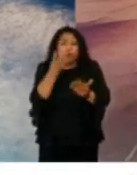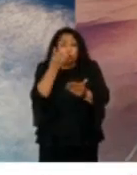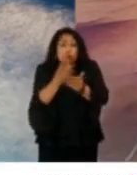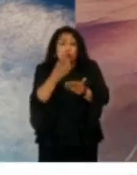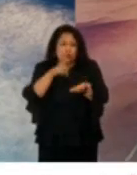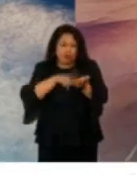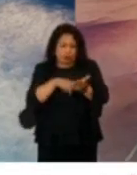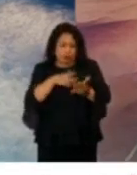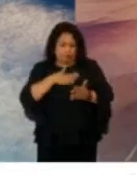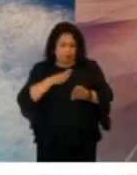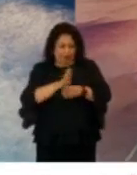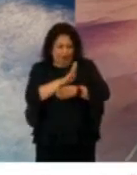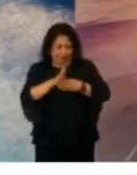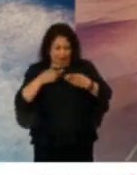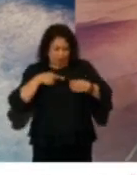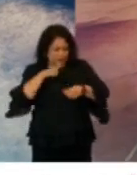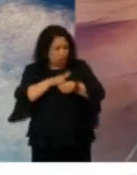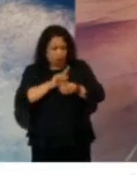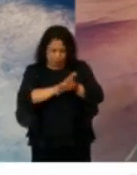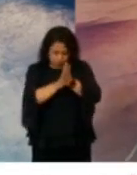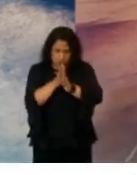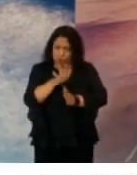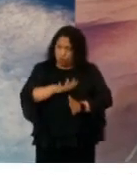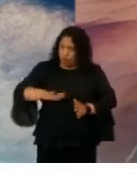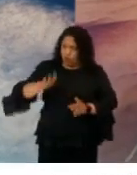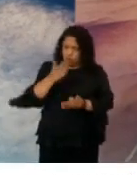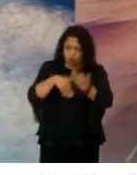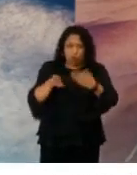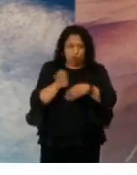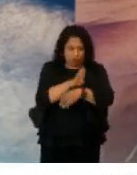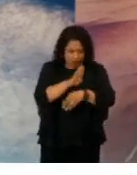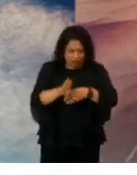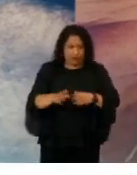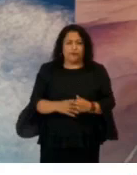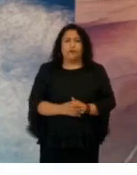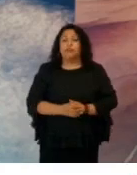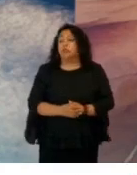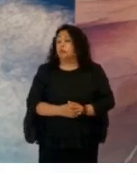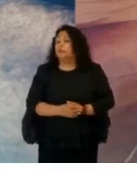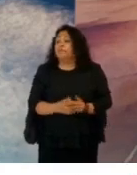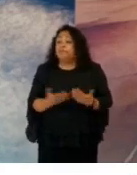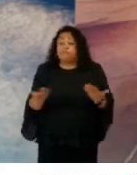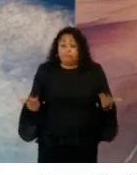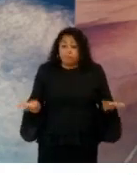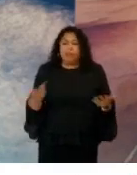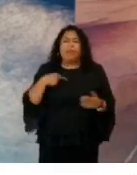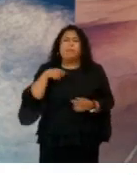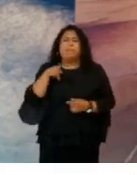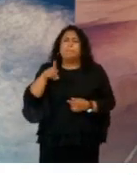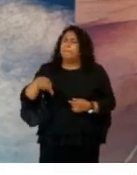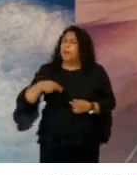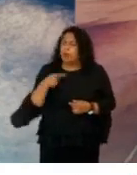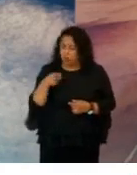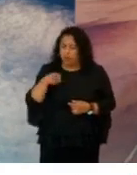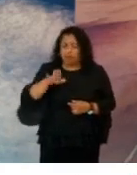un beneficio personal, sino que se conviertan en un beneficio colectivo. Y ahora sí, entrando en la pregunta,